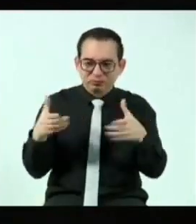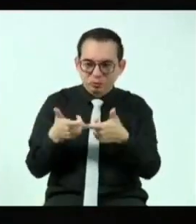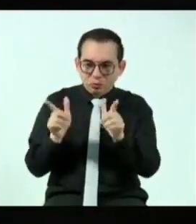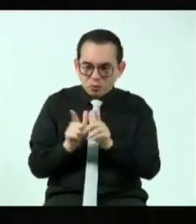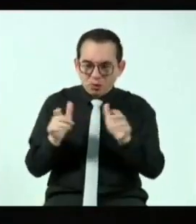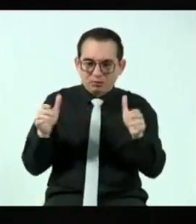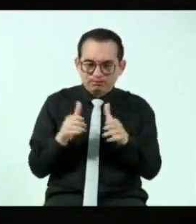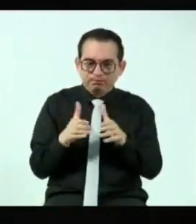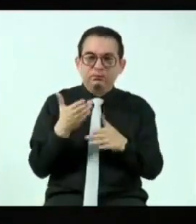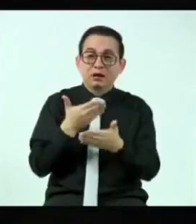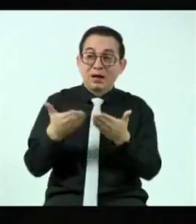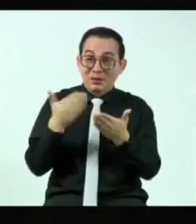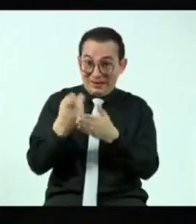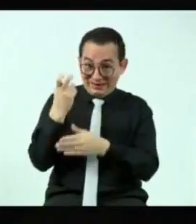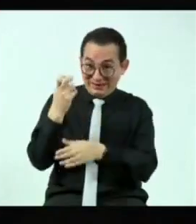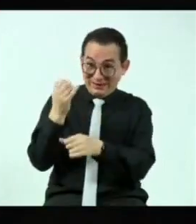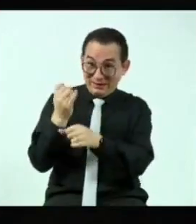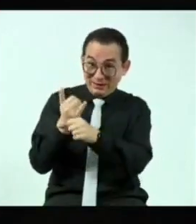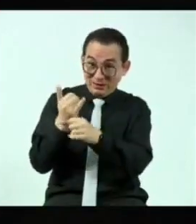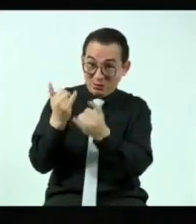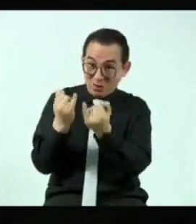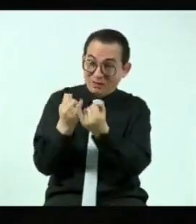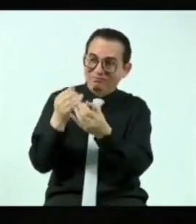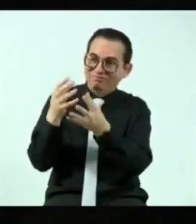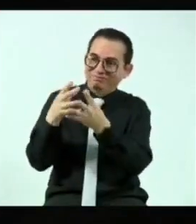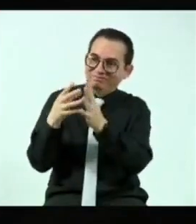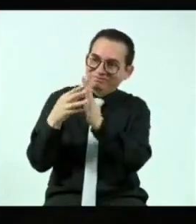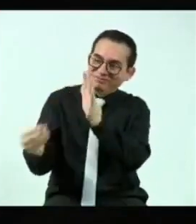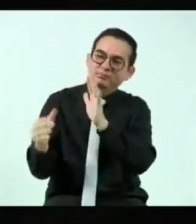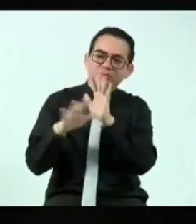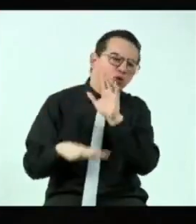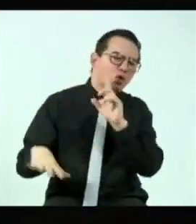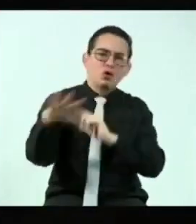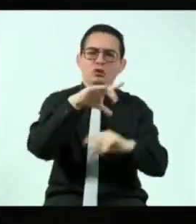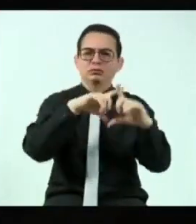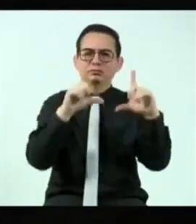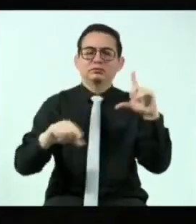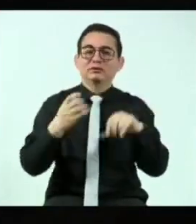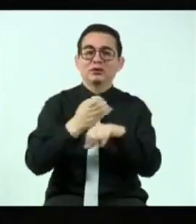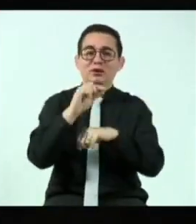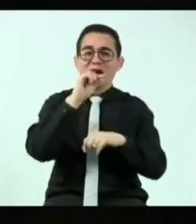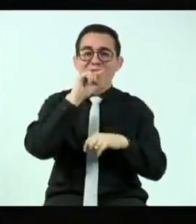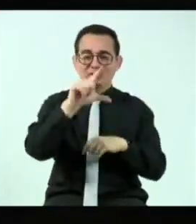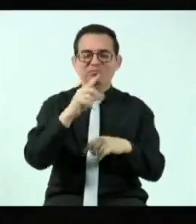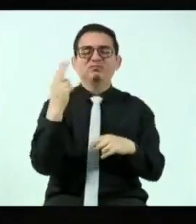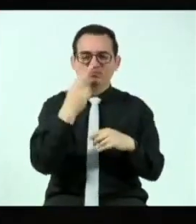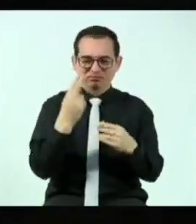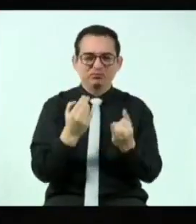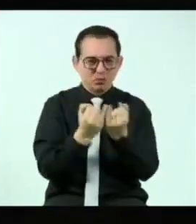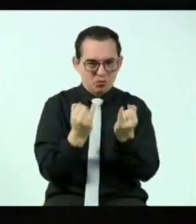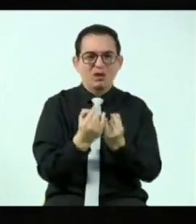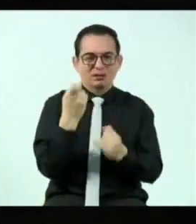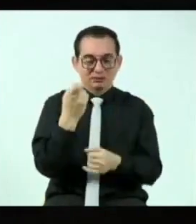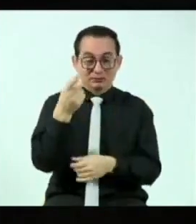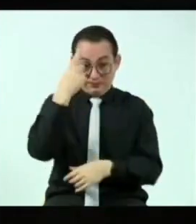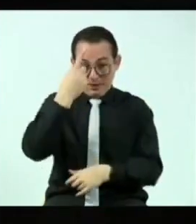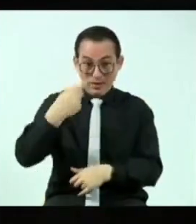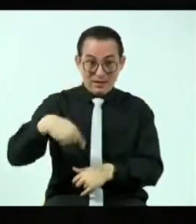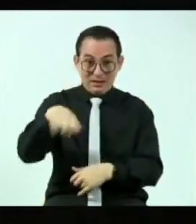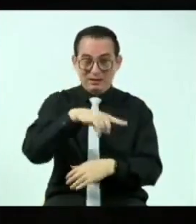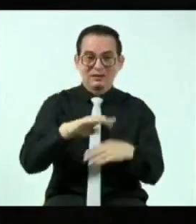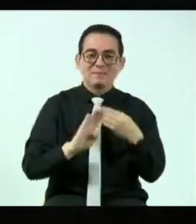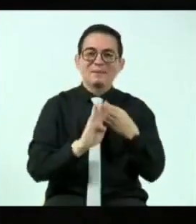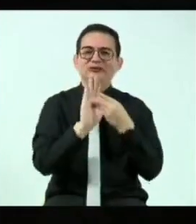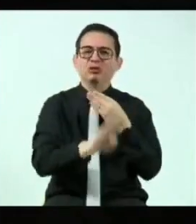estarán en todas las regiones de Jalisco es decir a través de la prevención del delito